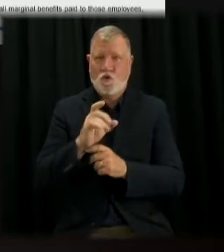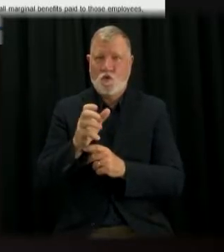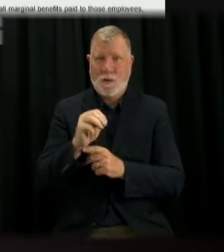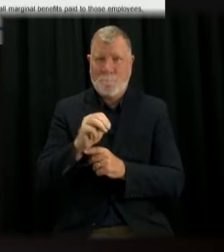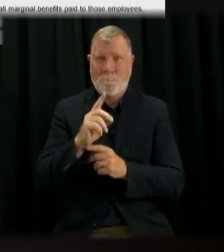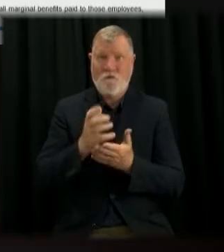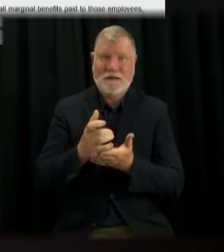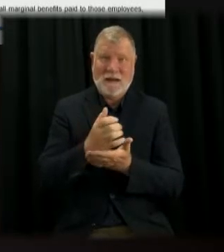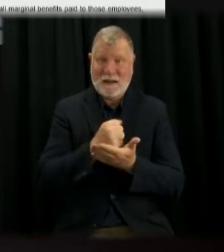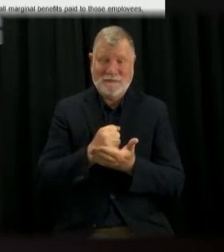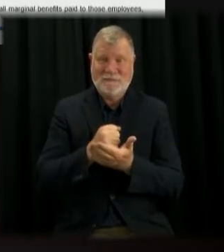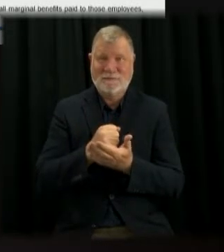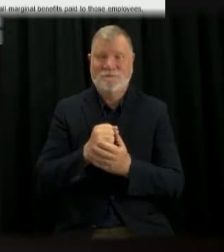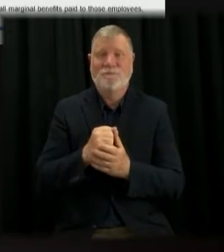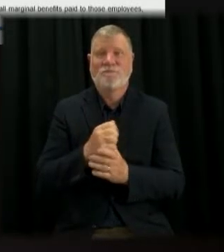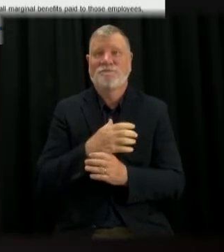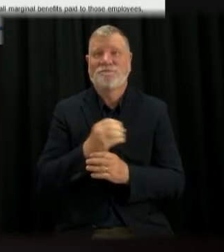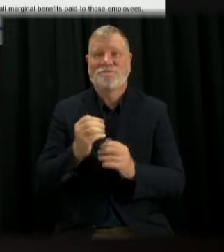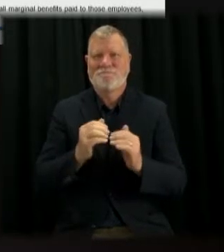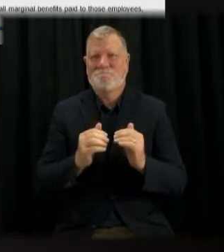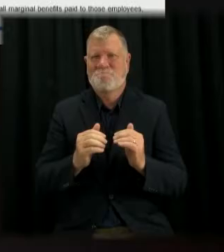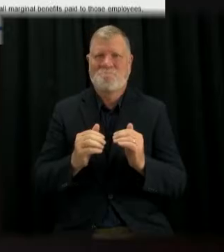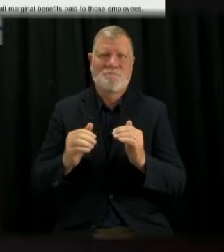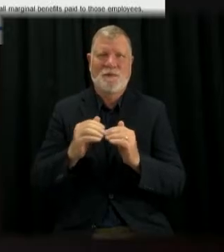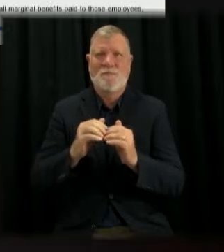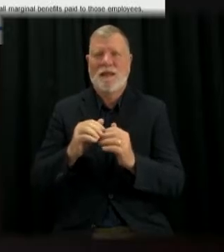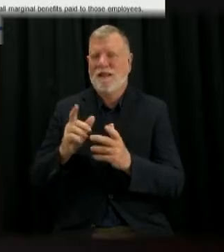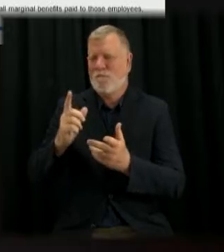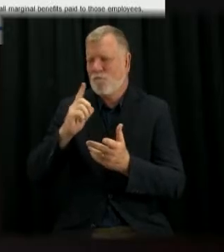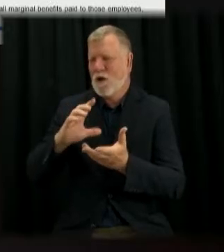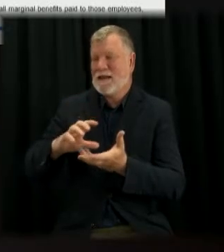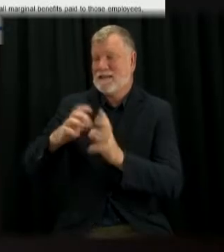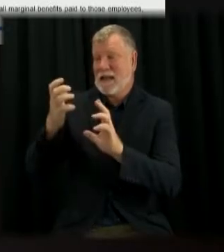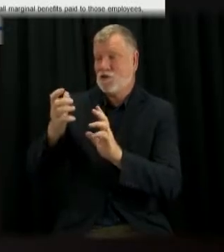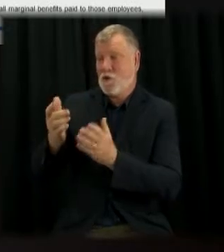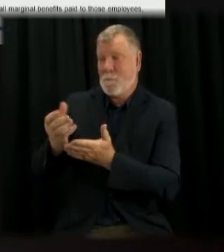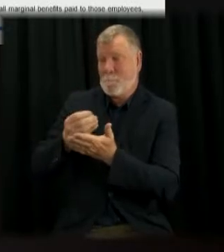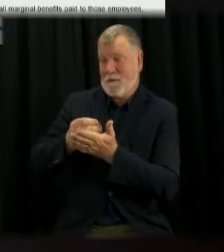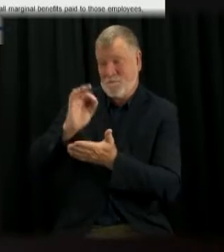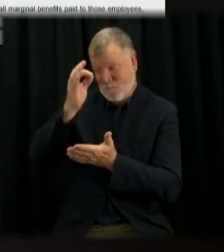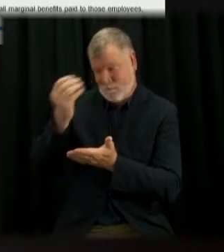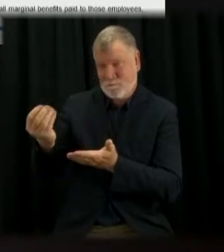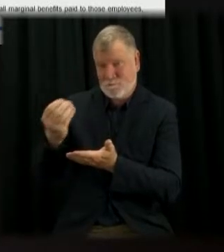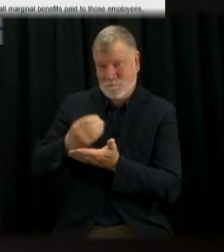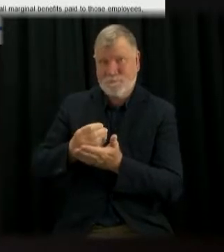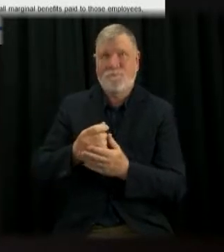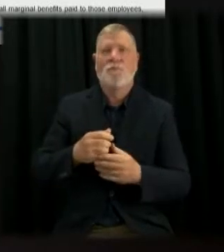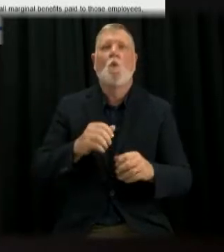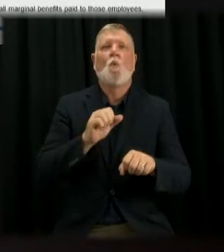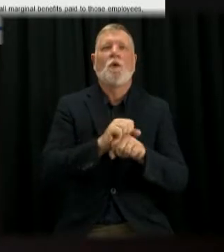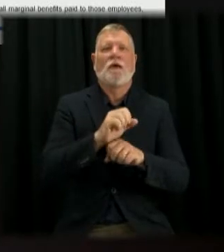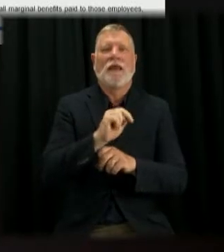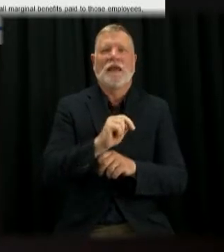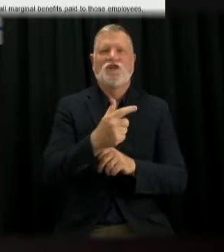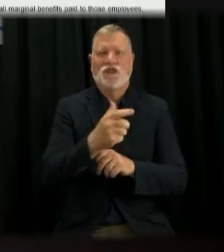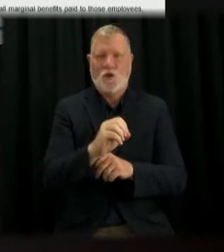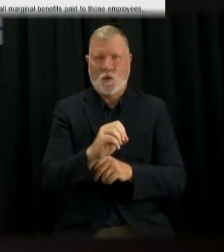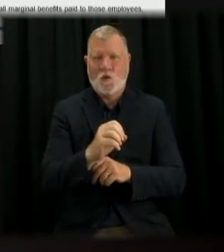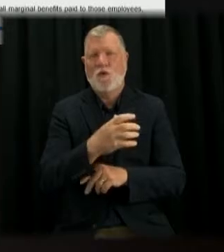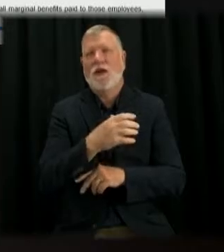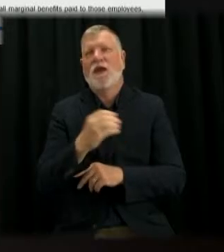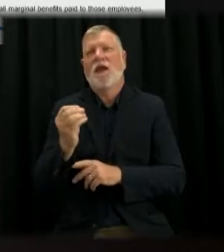trabajar con CRIM para mejorar la recolecta de impuestos, la asistencia de desastres naturales y trabajar con